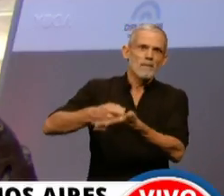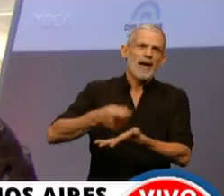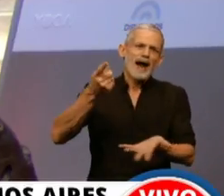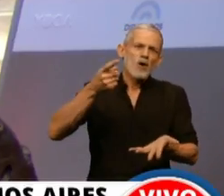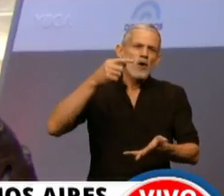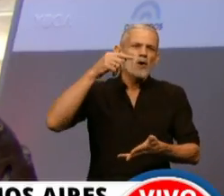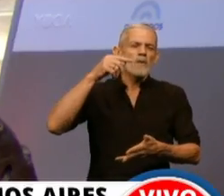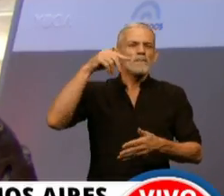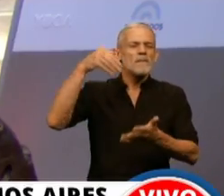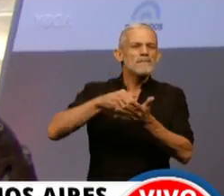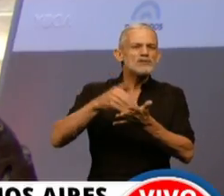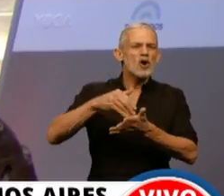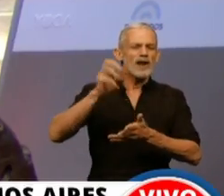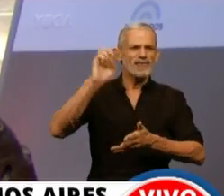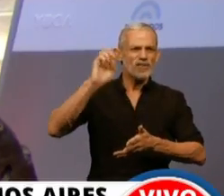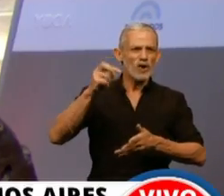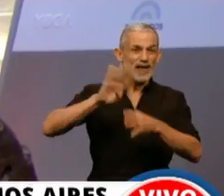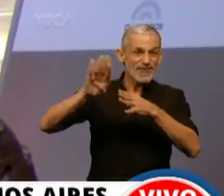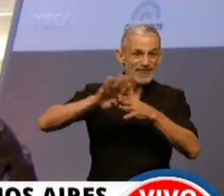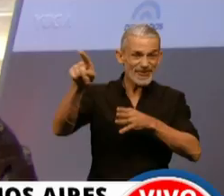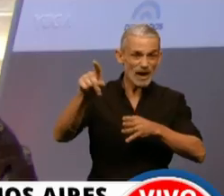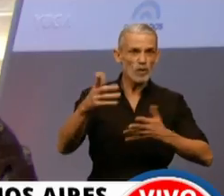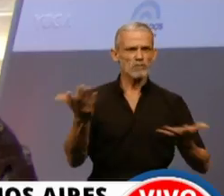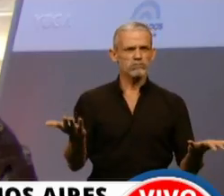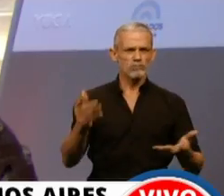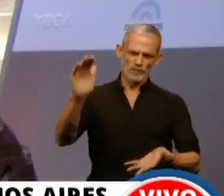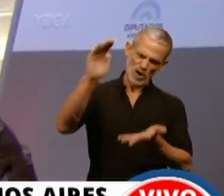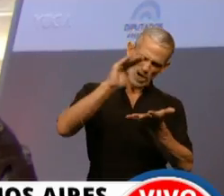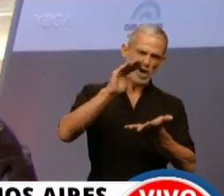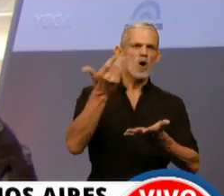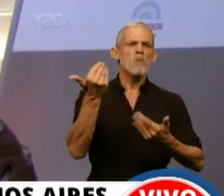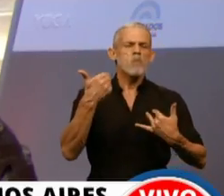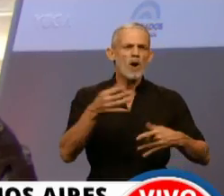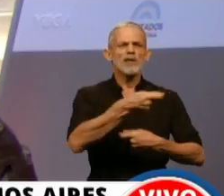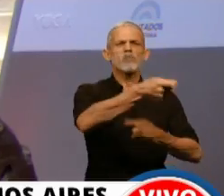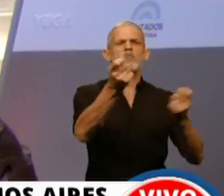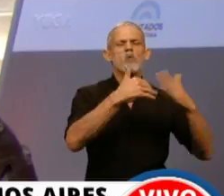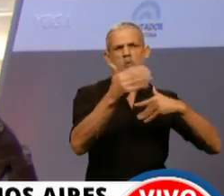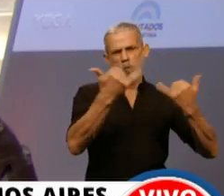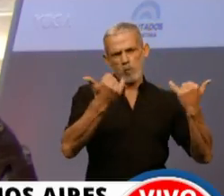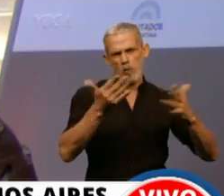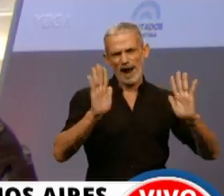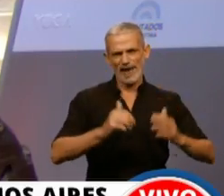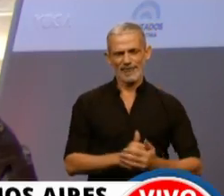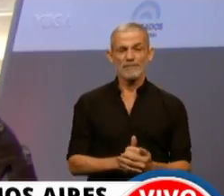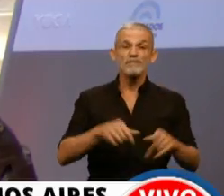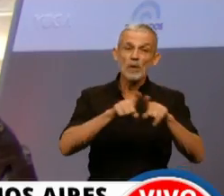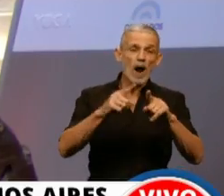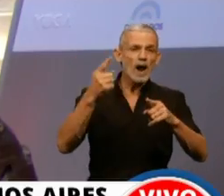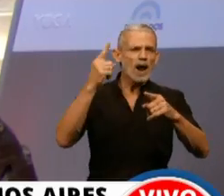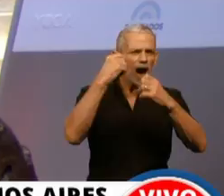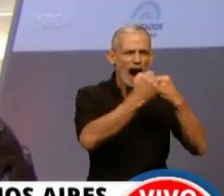fíjense todo lo que se podría hacer y como estos consensos